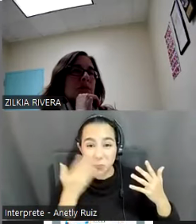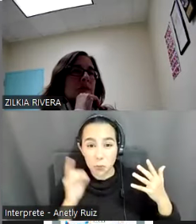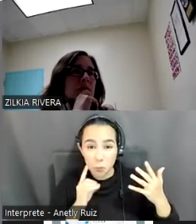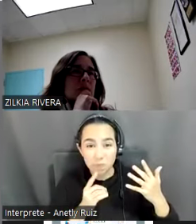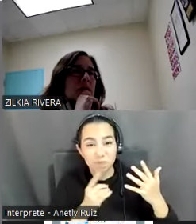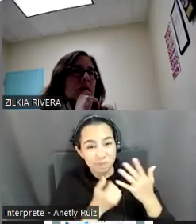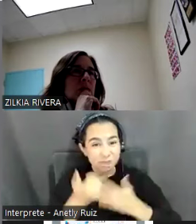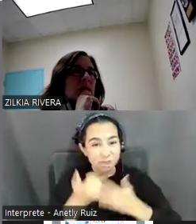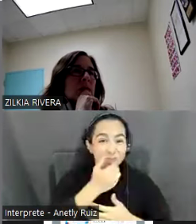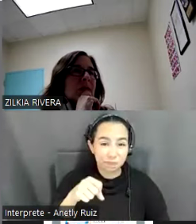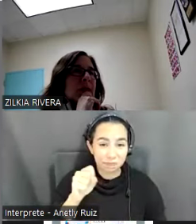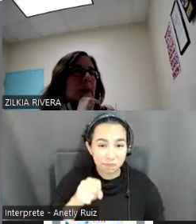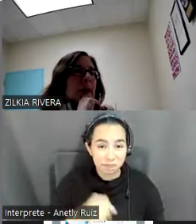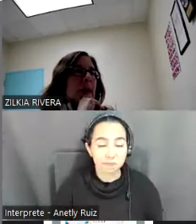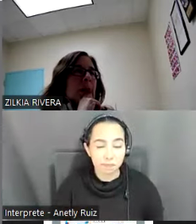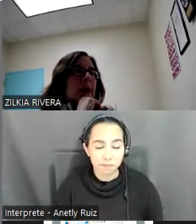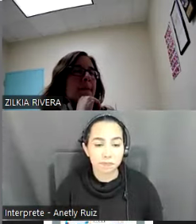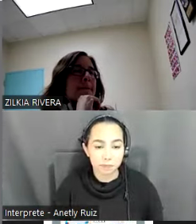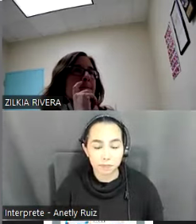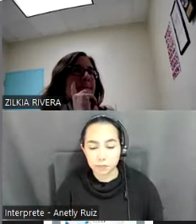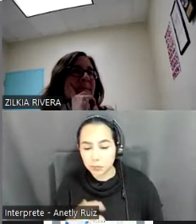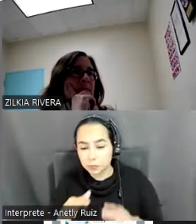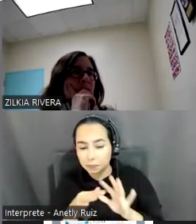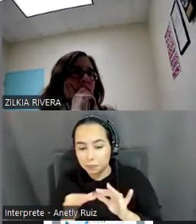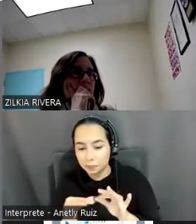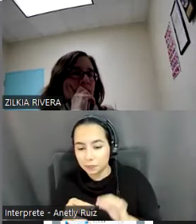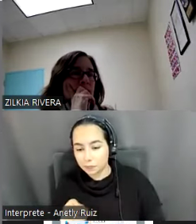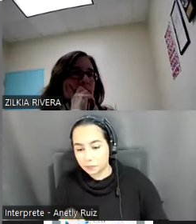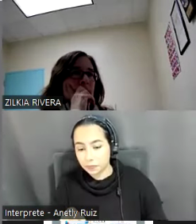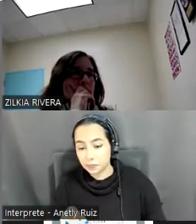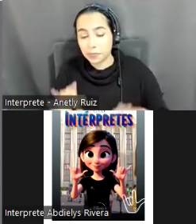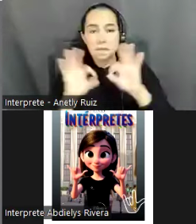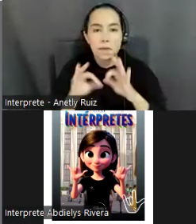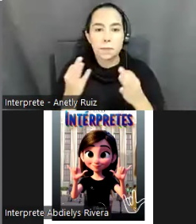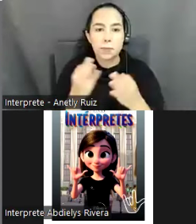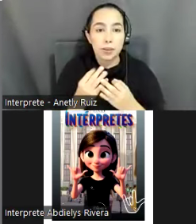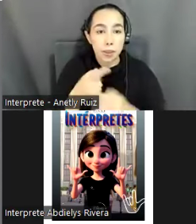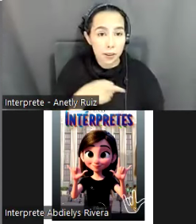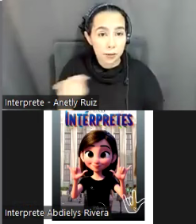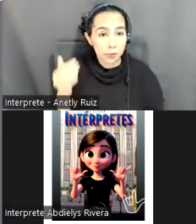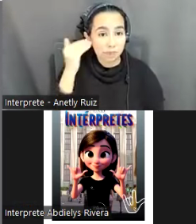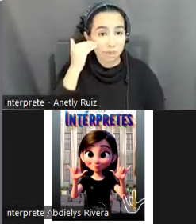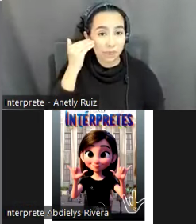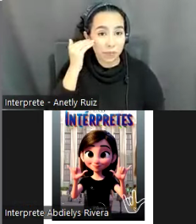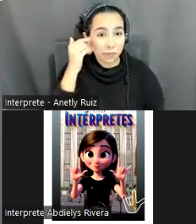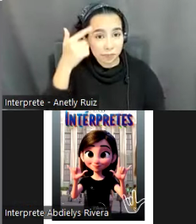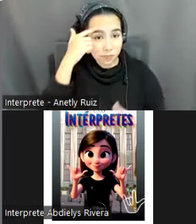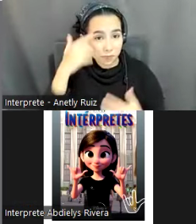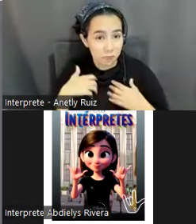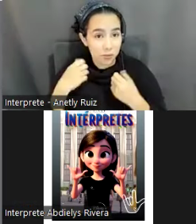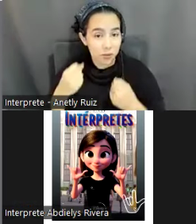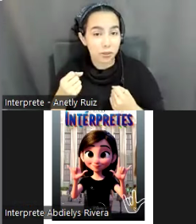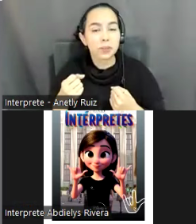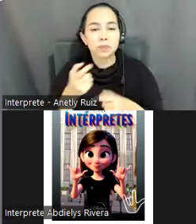También el entendimiento sobre la familia de la situación, si ellos entienden los riesgos de salud mental. Miren, hay un factor también a considerar